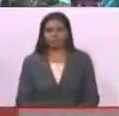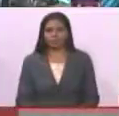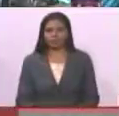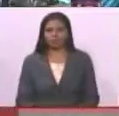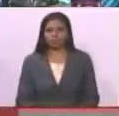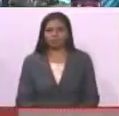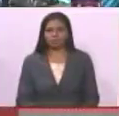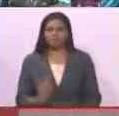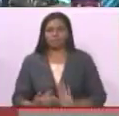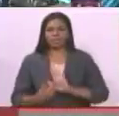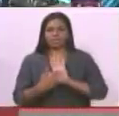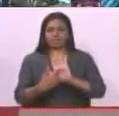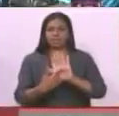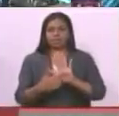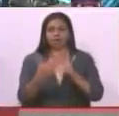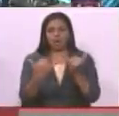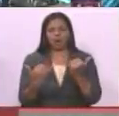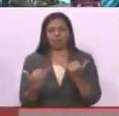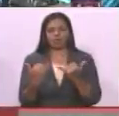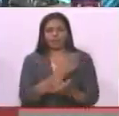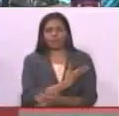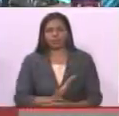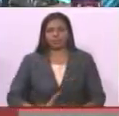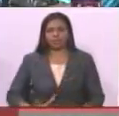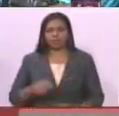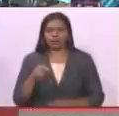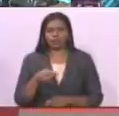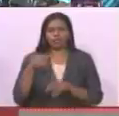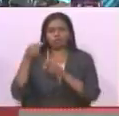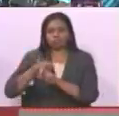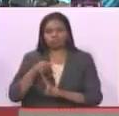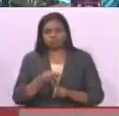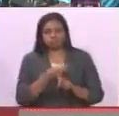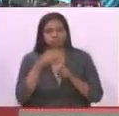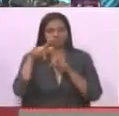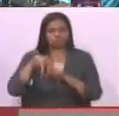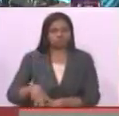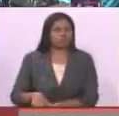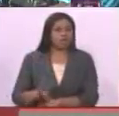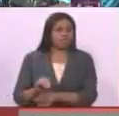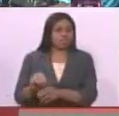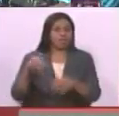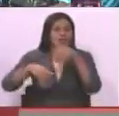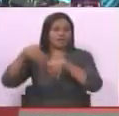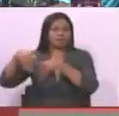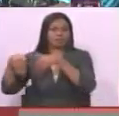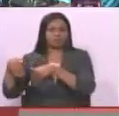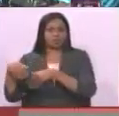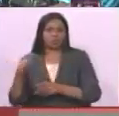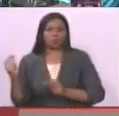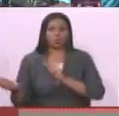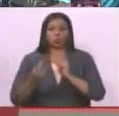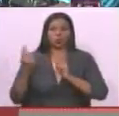Presentar o no un candidato presidencial o boicotear las elecciones. Ni siquiera se